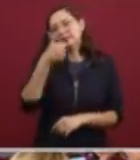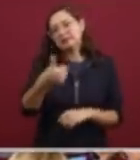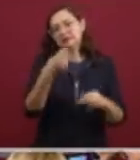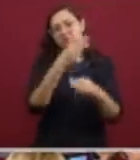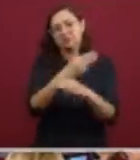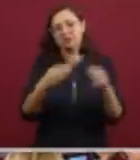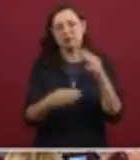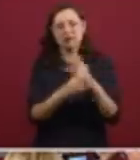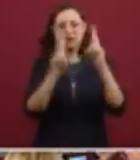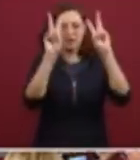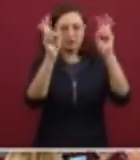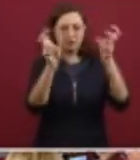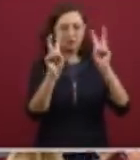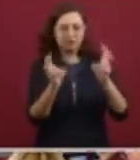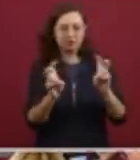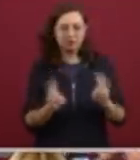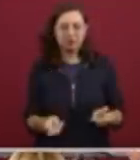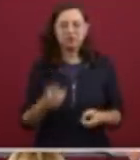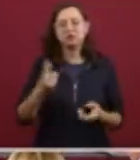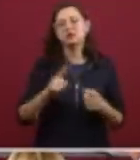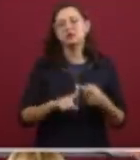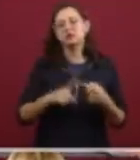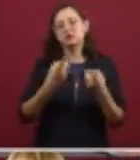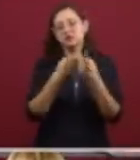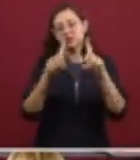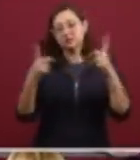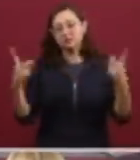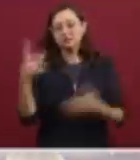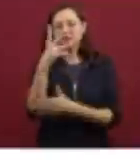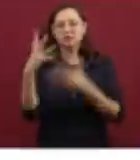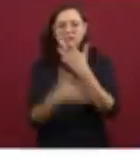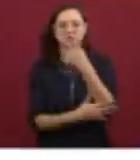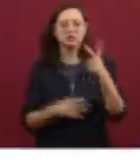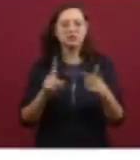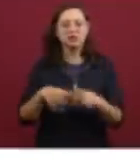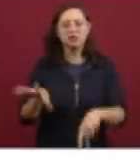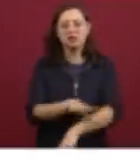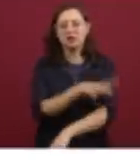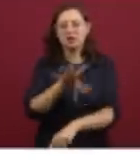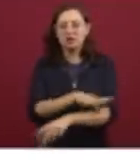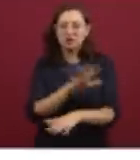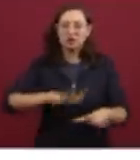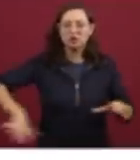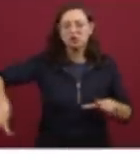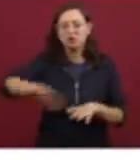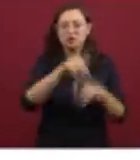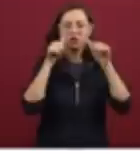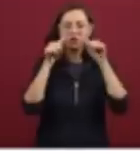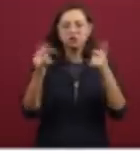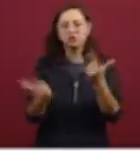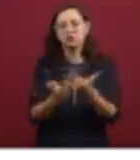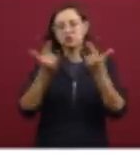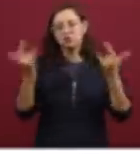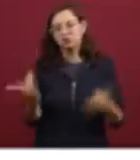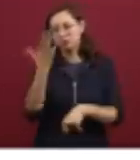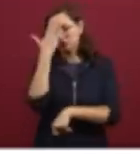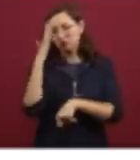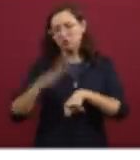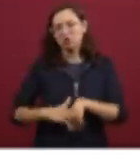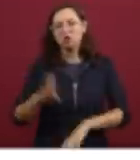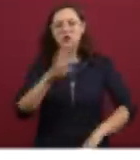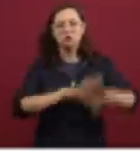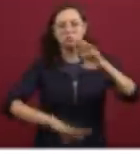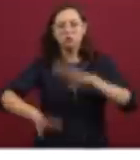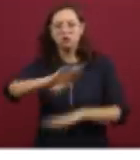conocimiento las que tenemos: desarrollo sustentable, energía, estudios sociales, patrimonio histórico, social y biocultural,